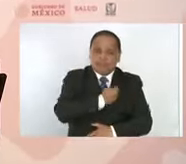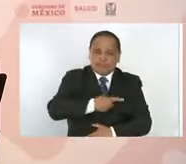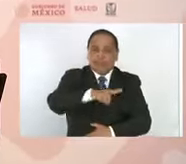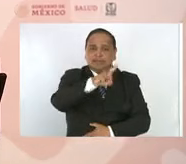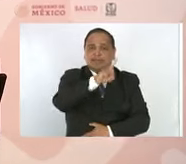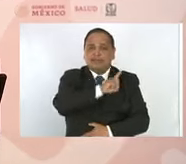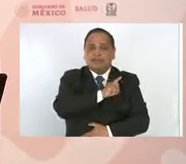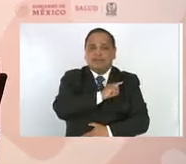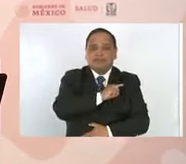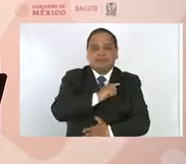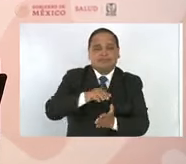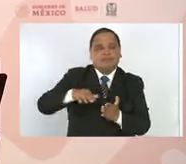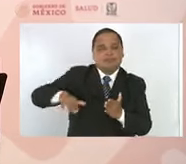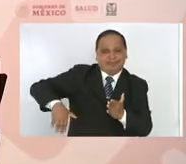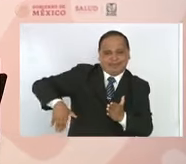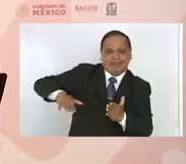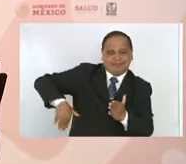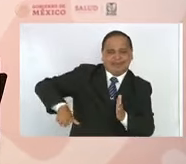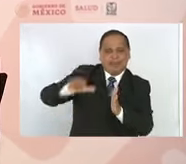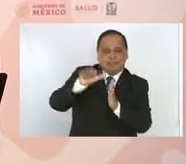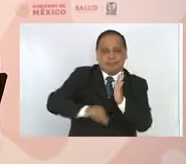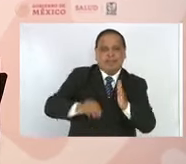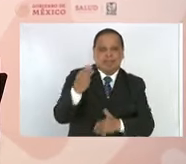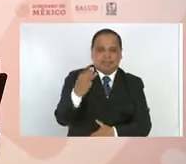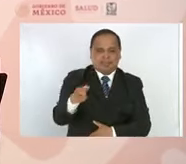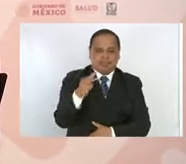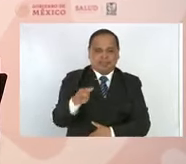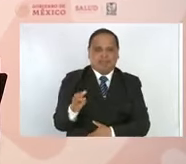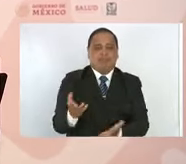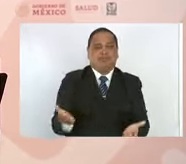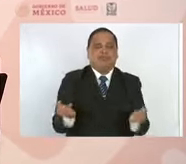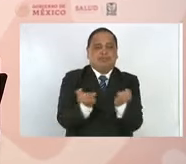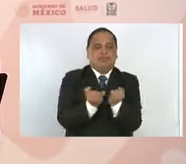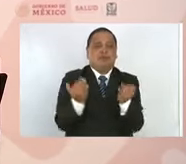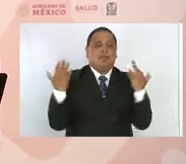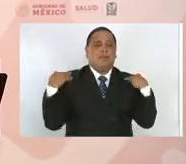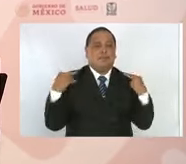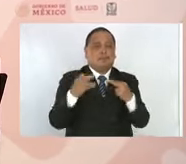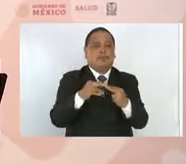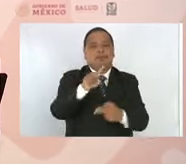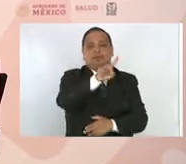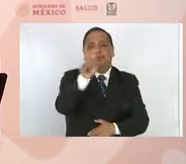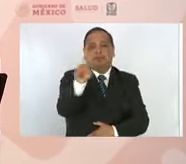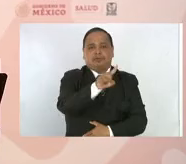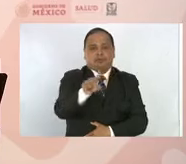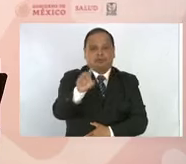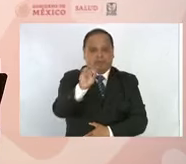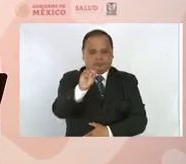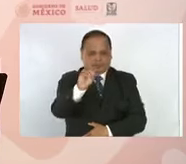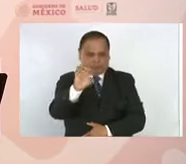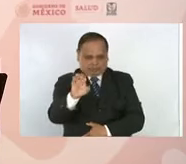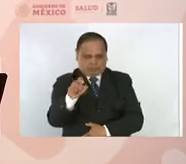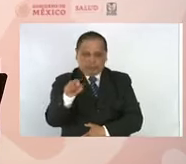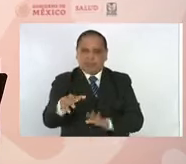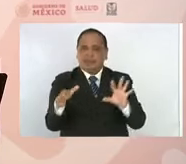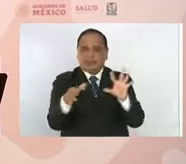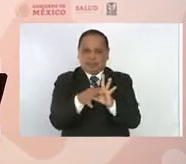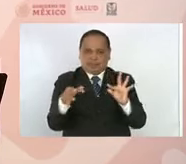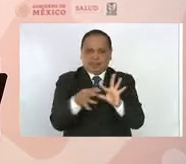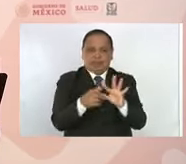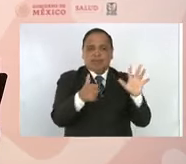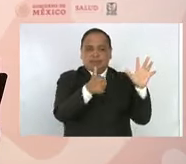en mayo pasado. Y como ha informado el maestro Zoé Robledo, se han integrado